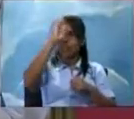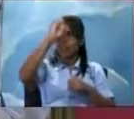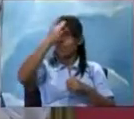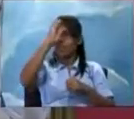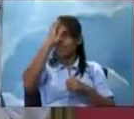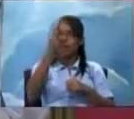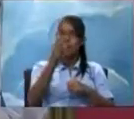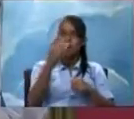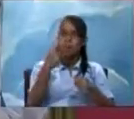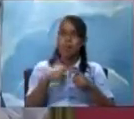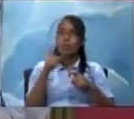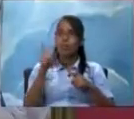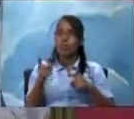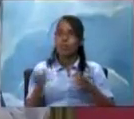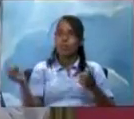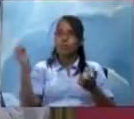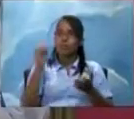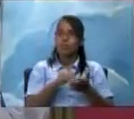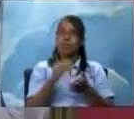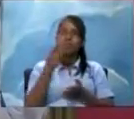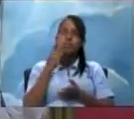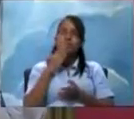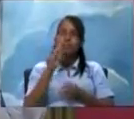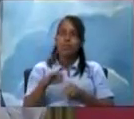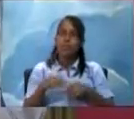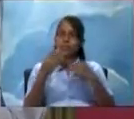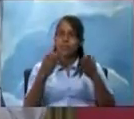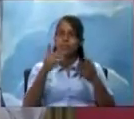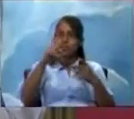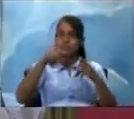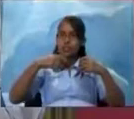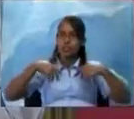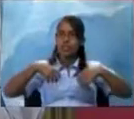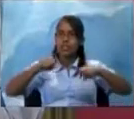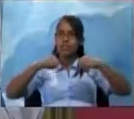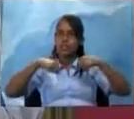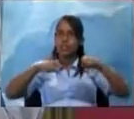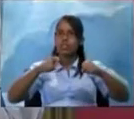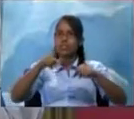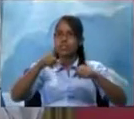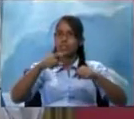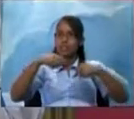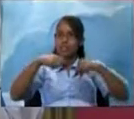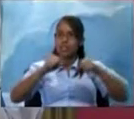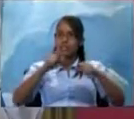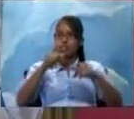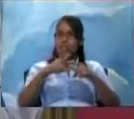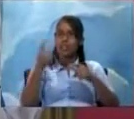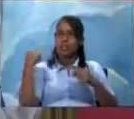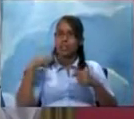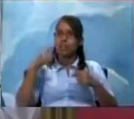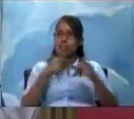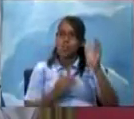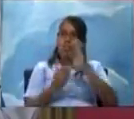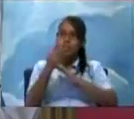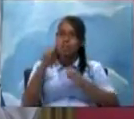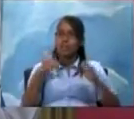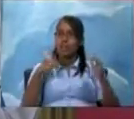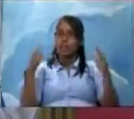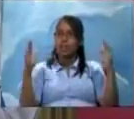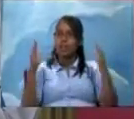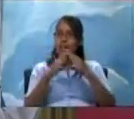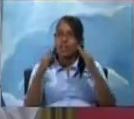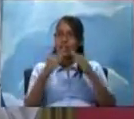Barinas. Pero una vez, mi mamá me regaló una moto, y esa moto, pues, la tenía yo frente a la